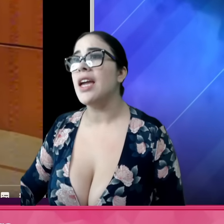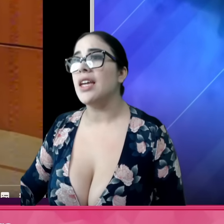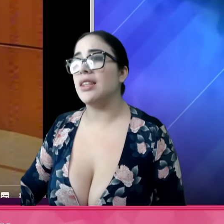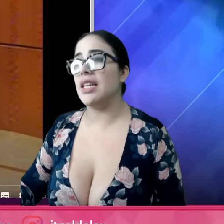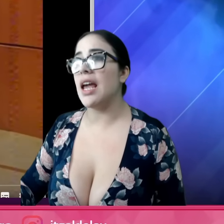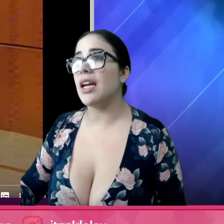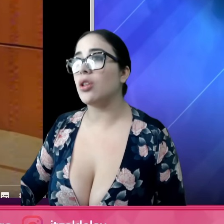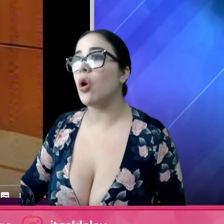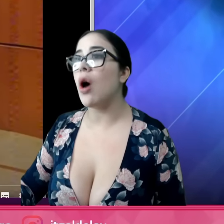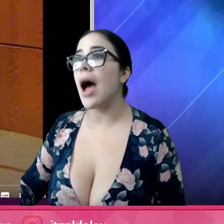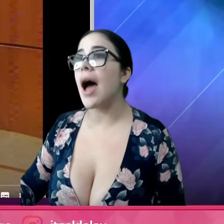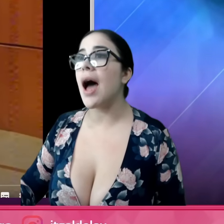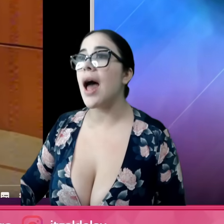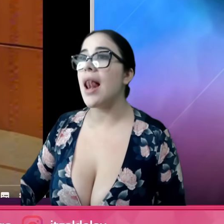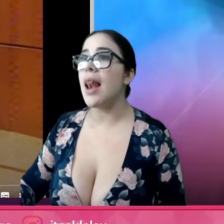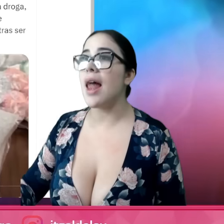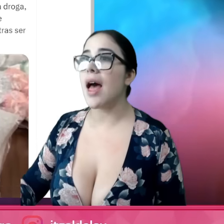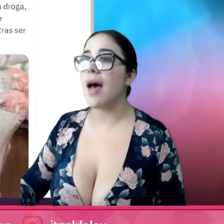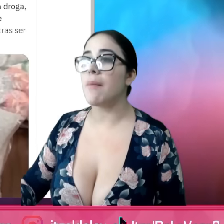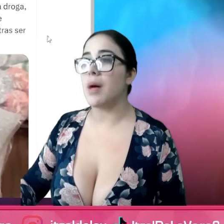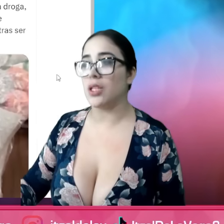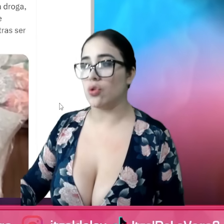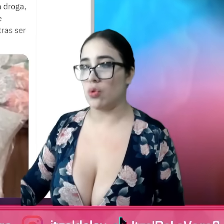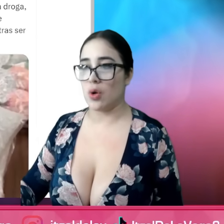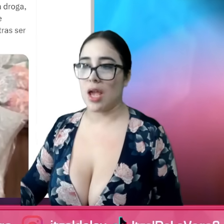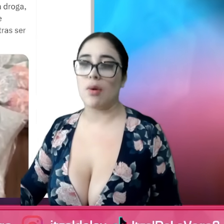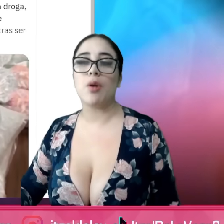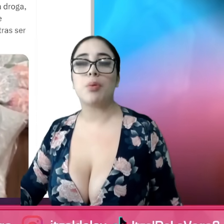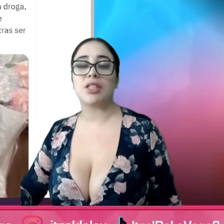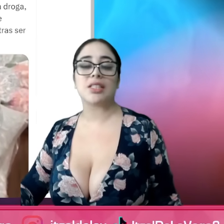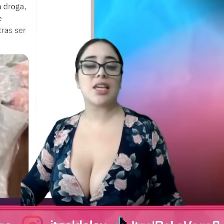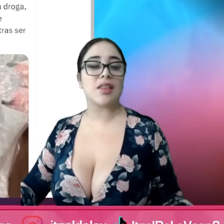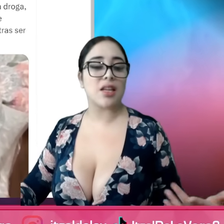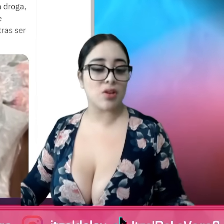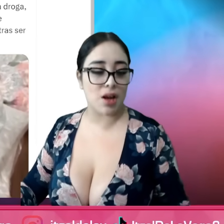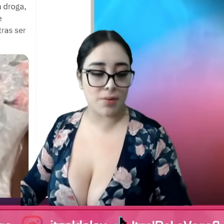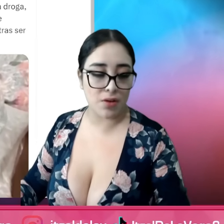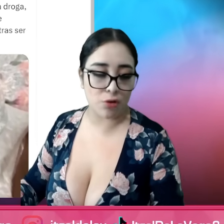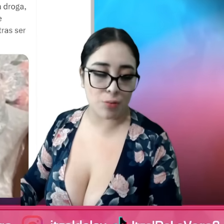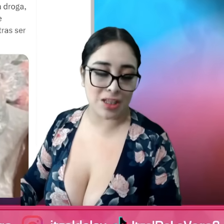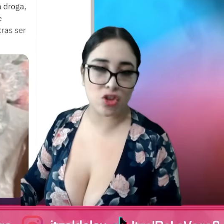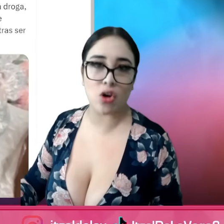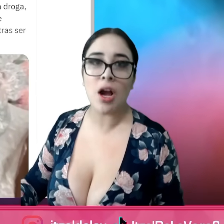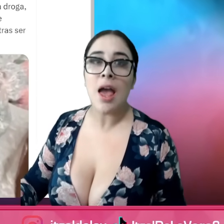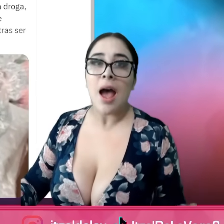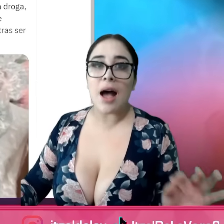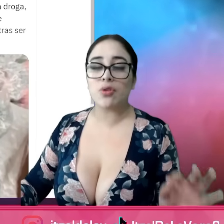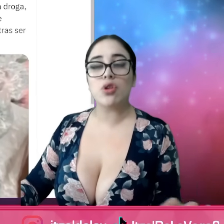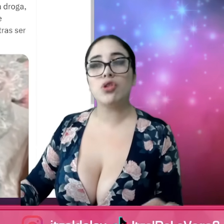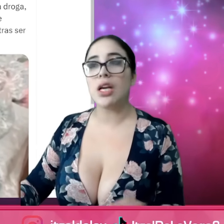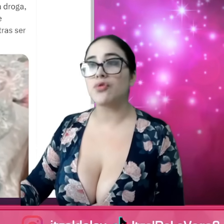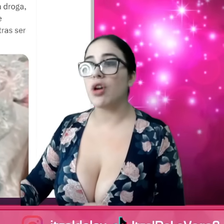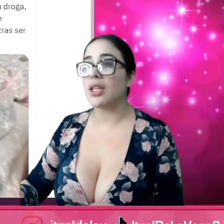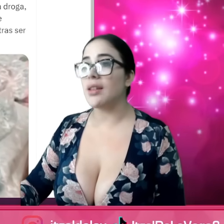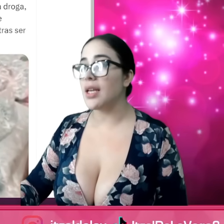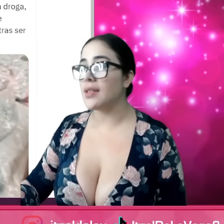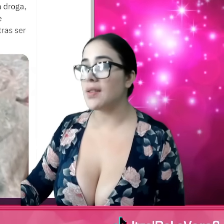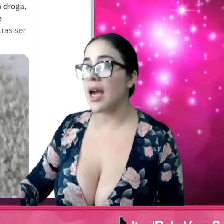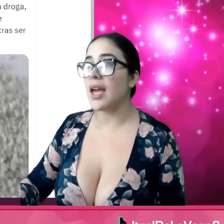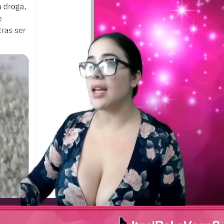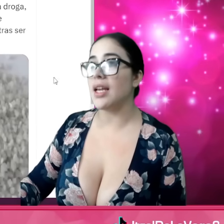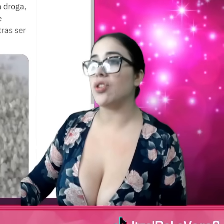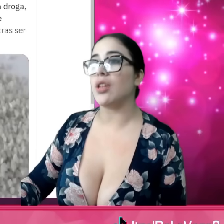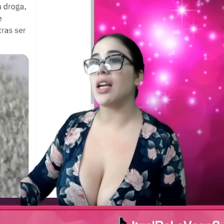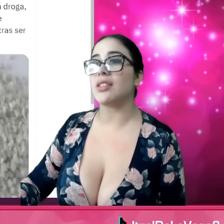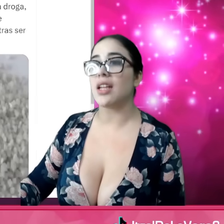fue directo a la basura. Y bueno, pues es que ya entrando en la información, hace unos días fue